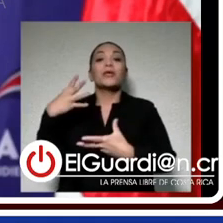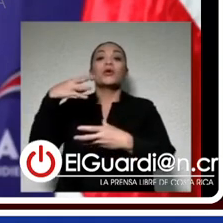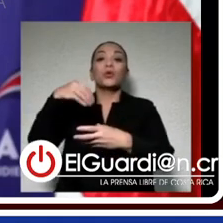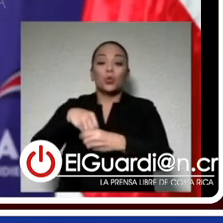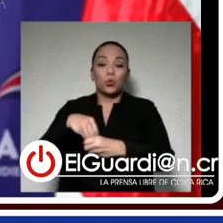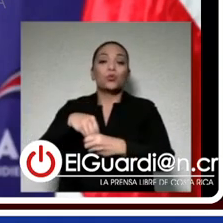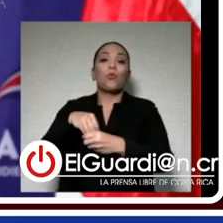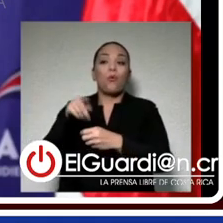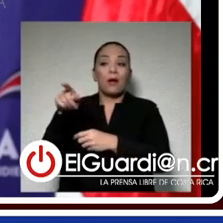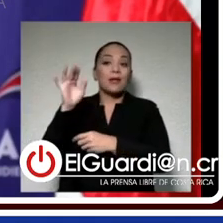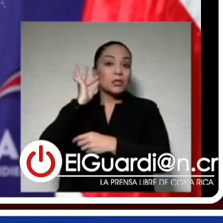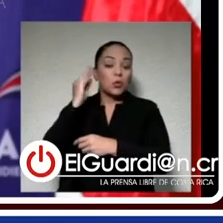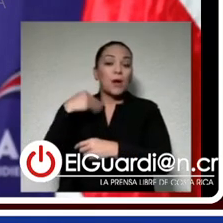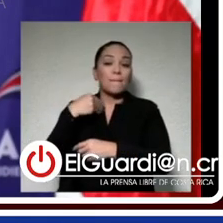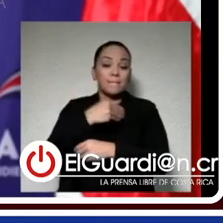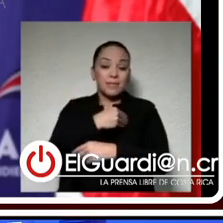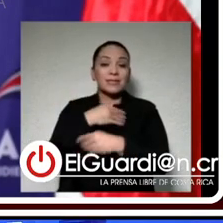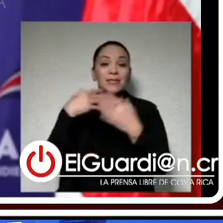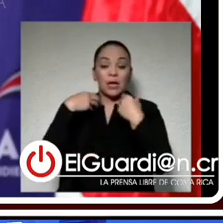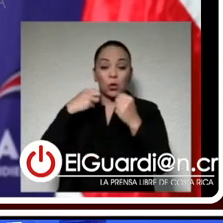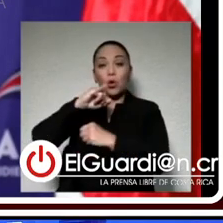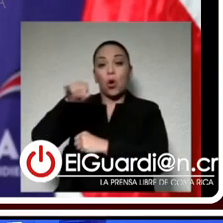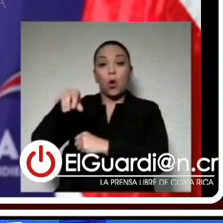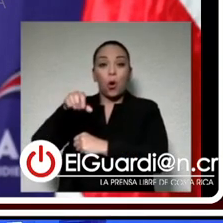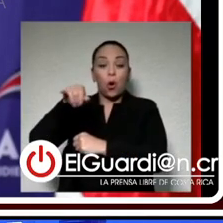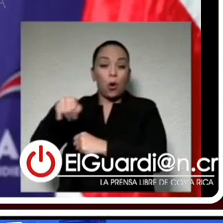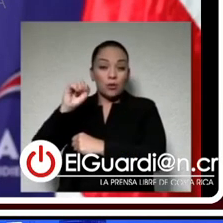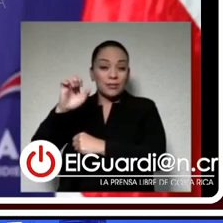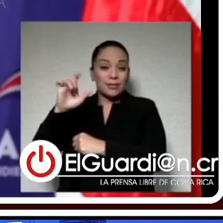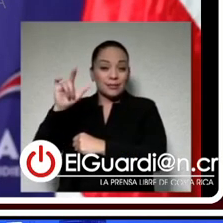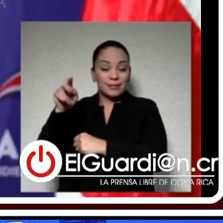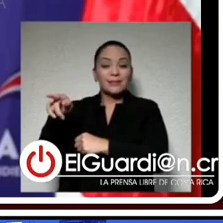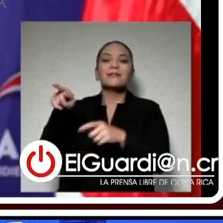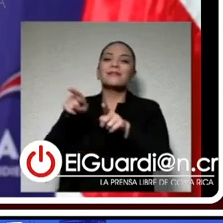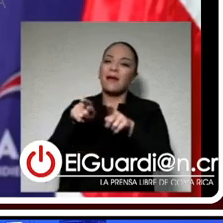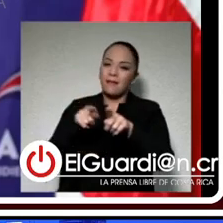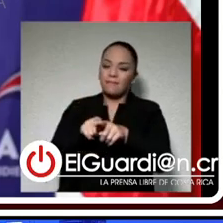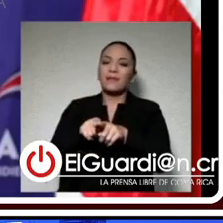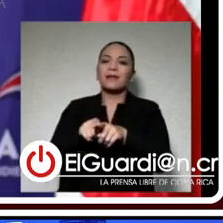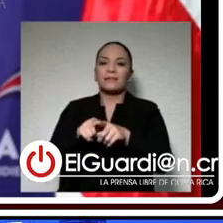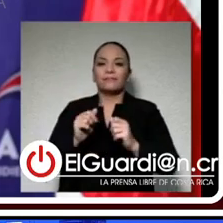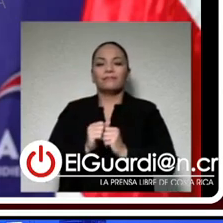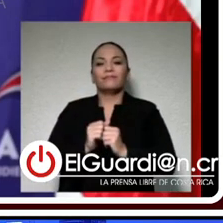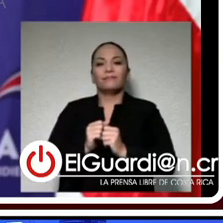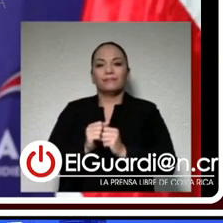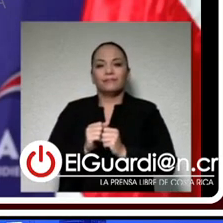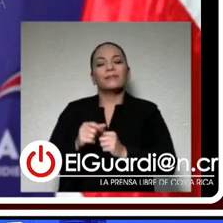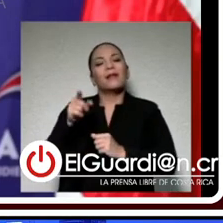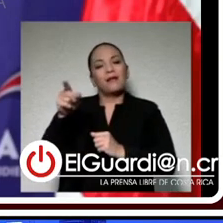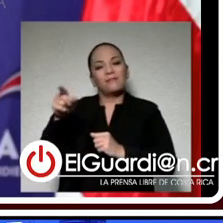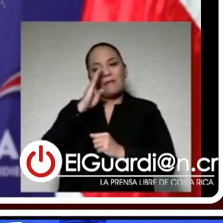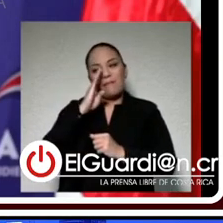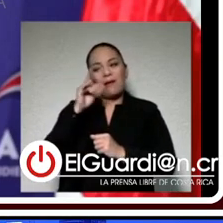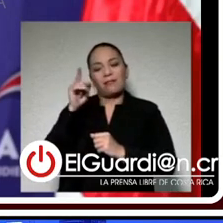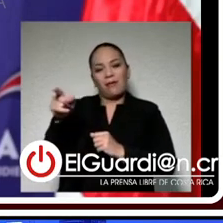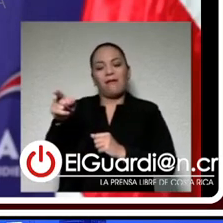Salud, doña Jocelyn Chacón, quien tuvo agonizante a su